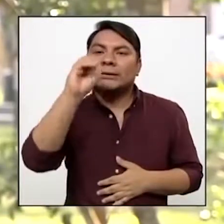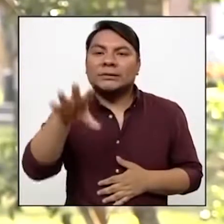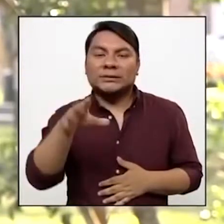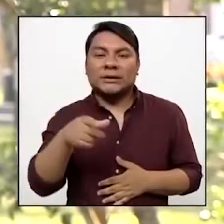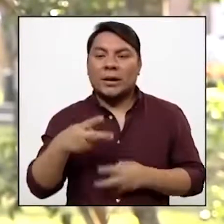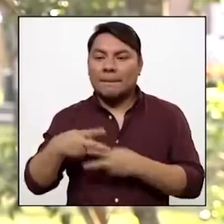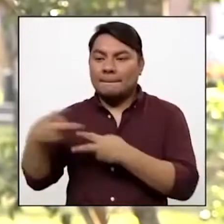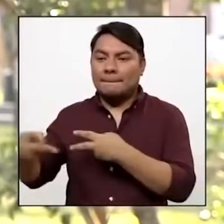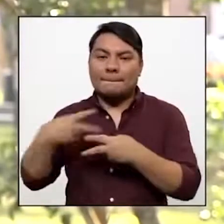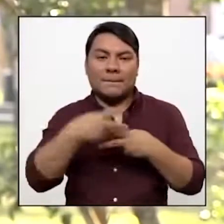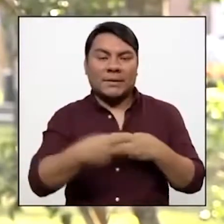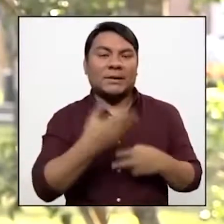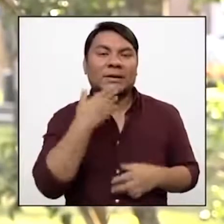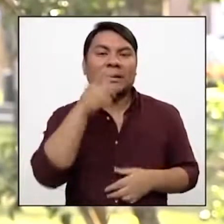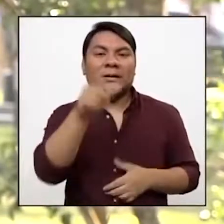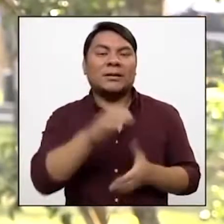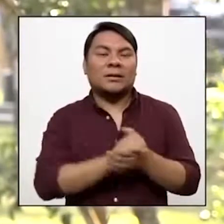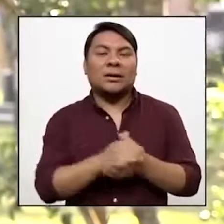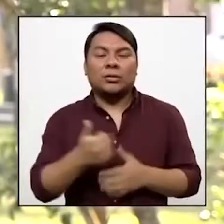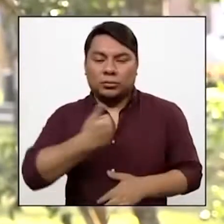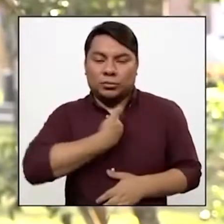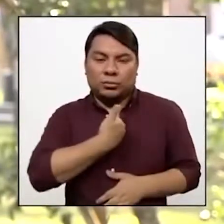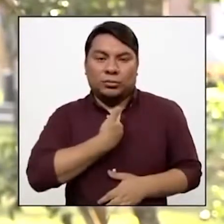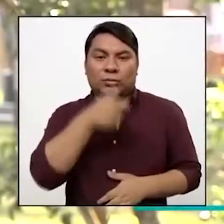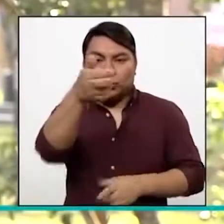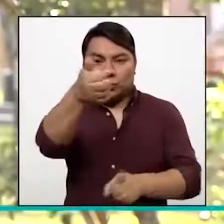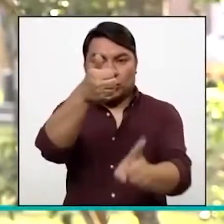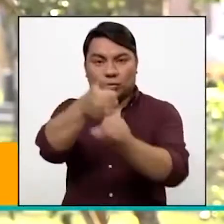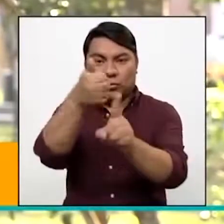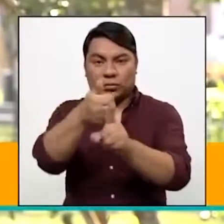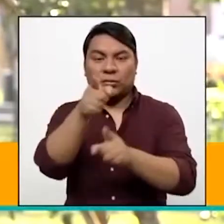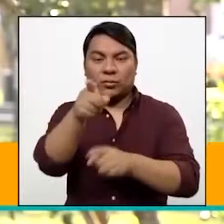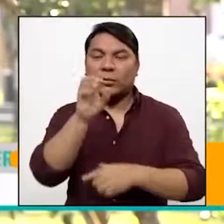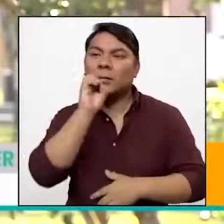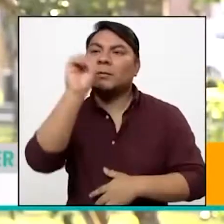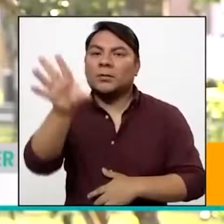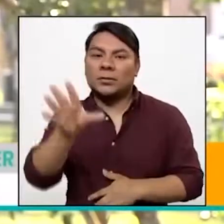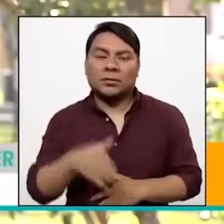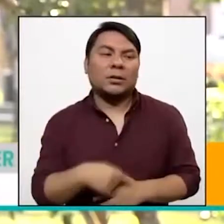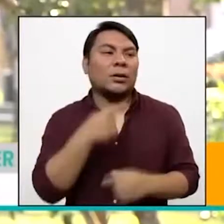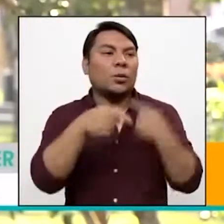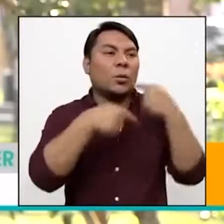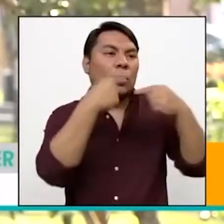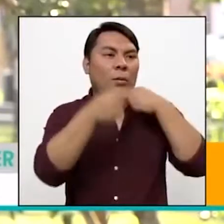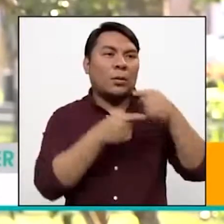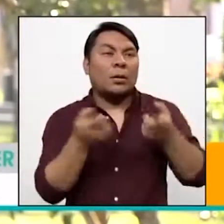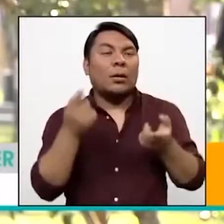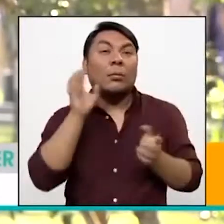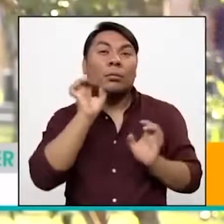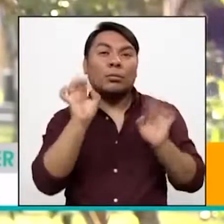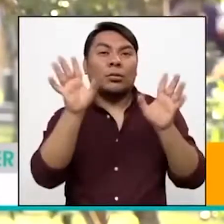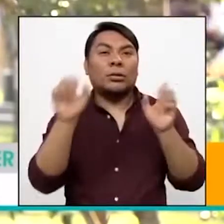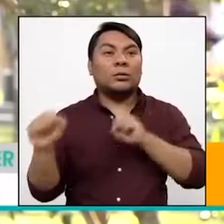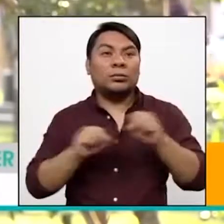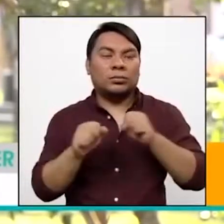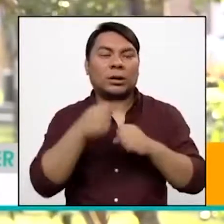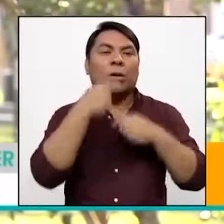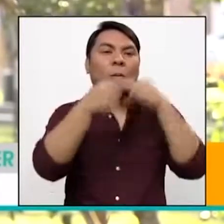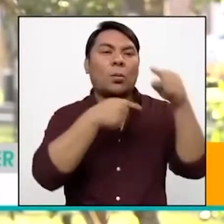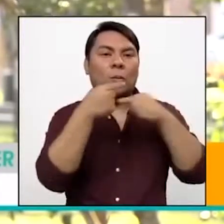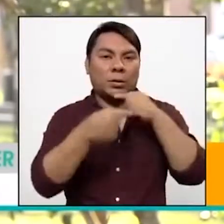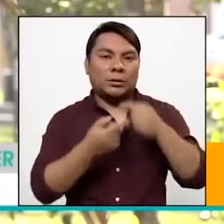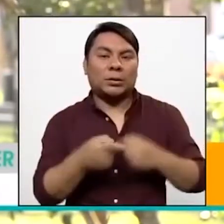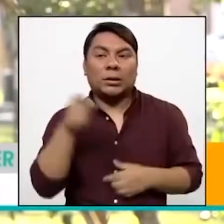nuestros vecinos? Nosotros mismos. Así es. Si no, es imposible que nos puedan ayudar apropiadamente, lo cual sí están ellos dispuestos a